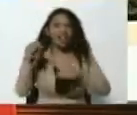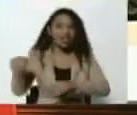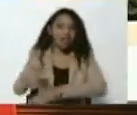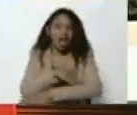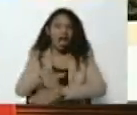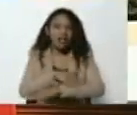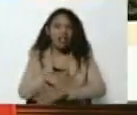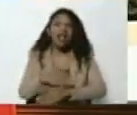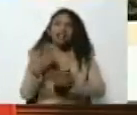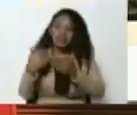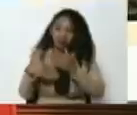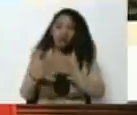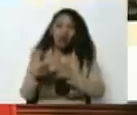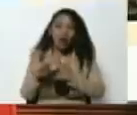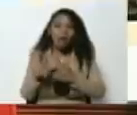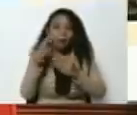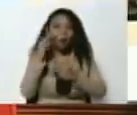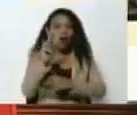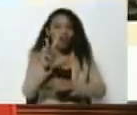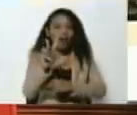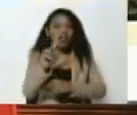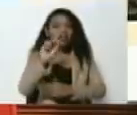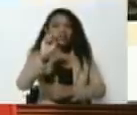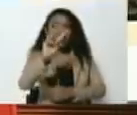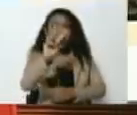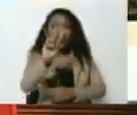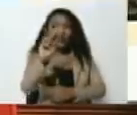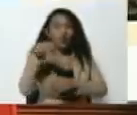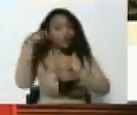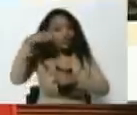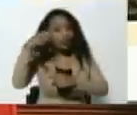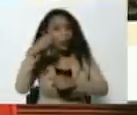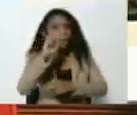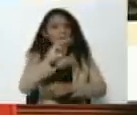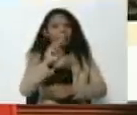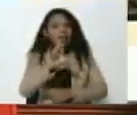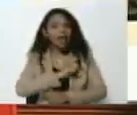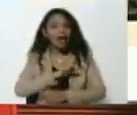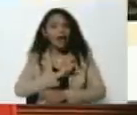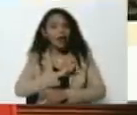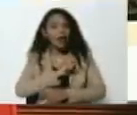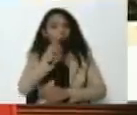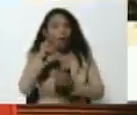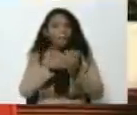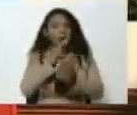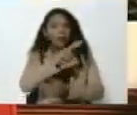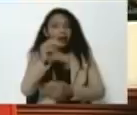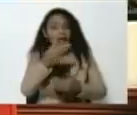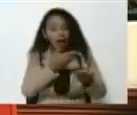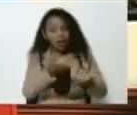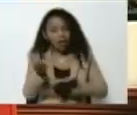calle. Y así fue. Vamos a ver el segundo video. 23 de enero 2020, adelante.